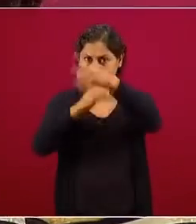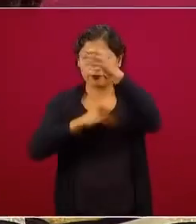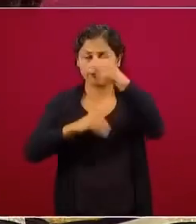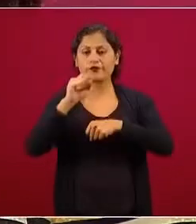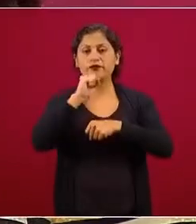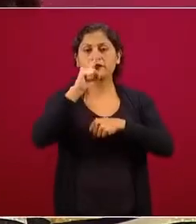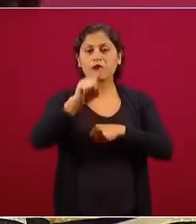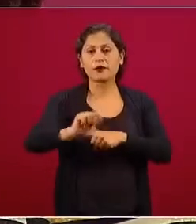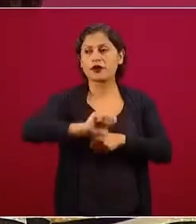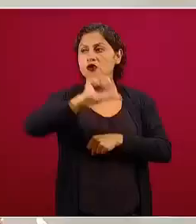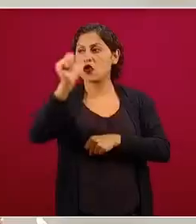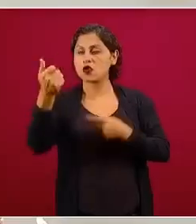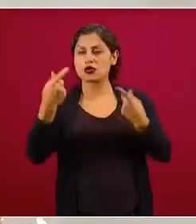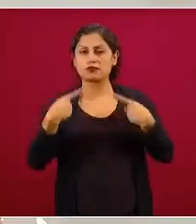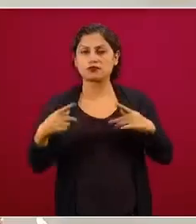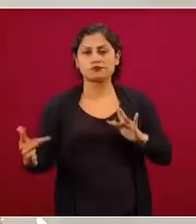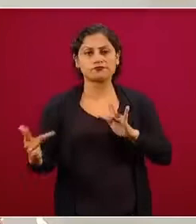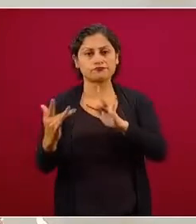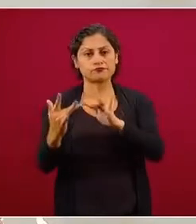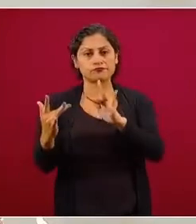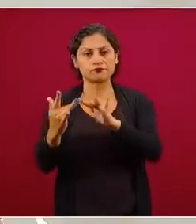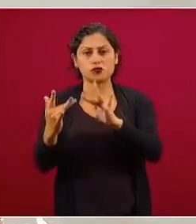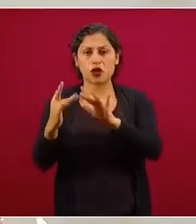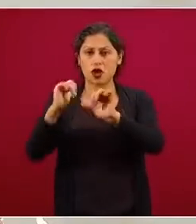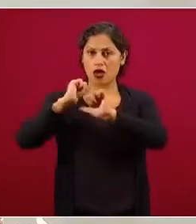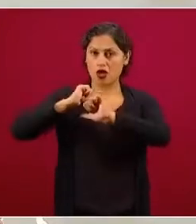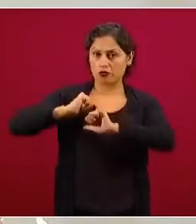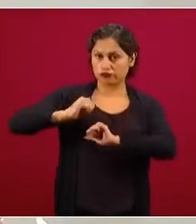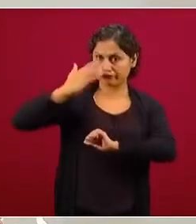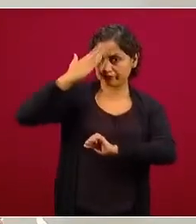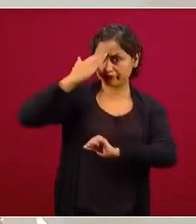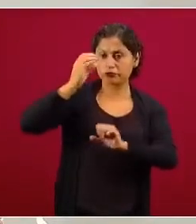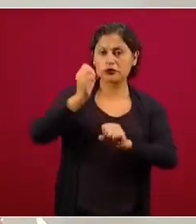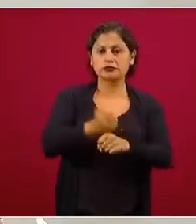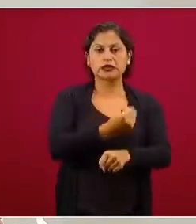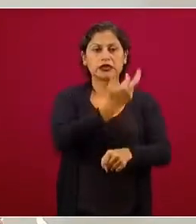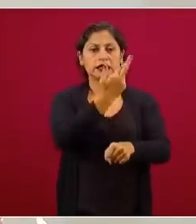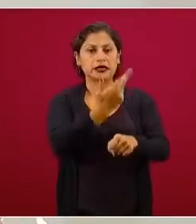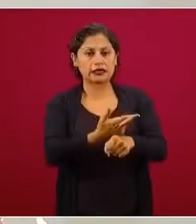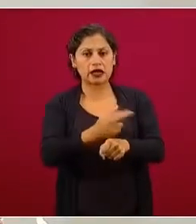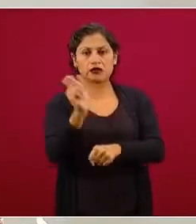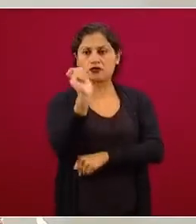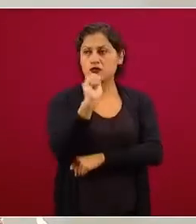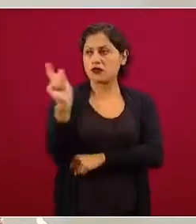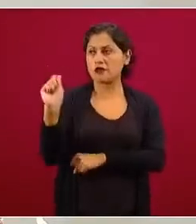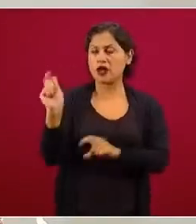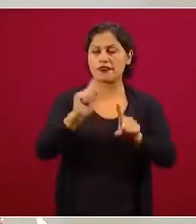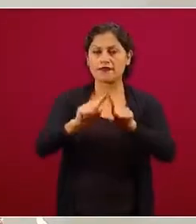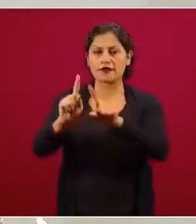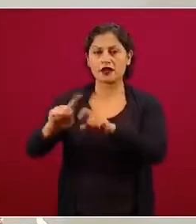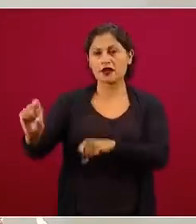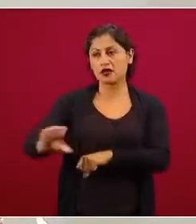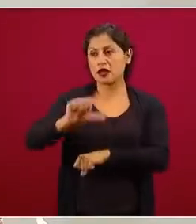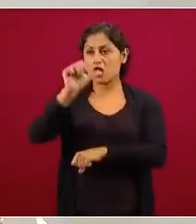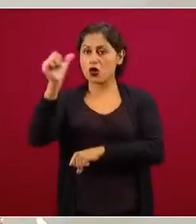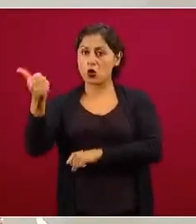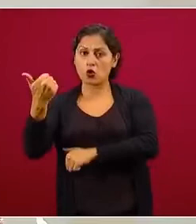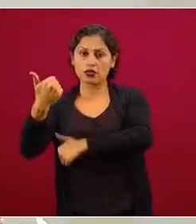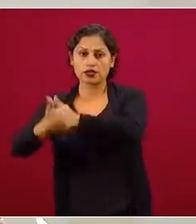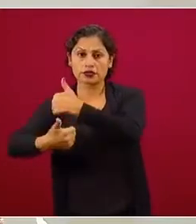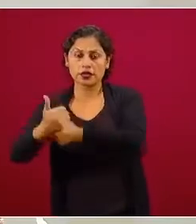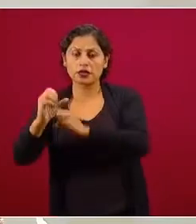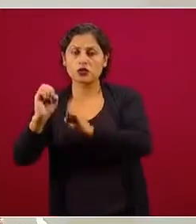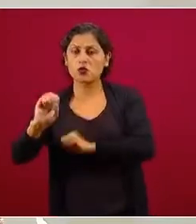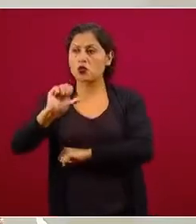con diversos actores, tanto funcionarios, secretarios, profesionales de otras carreras o de